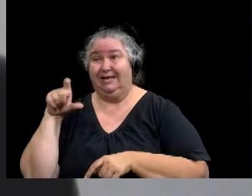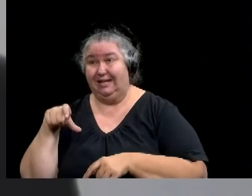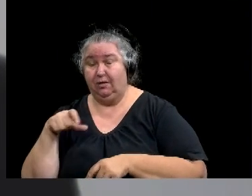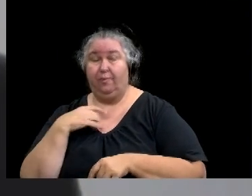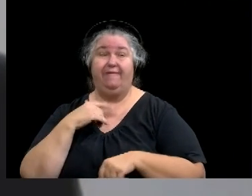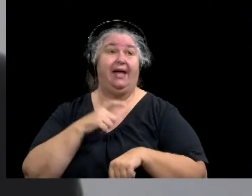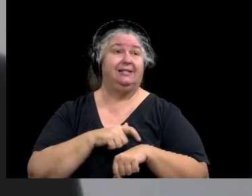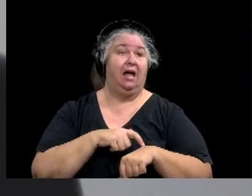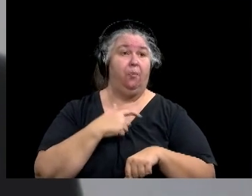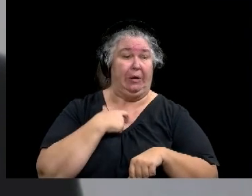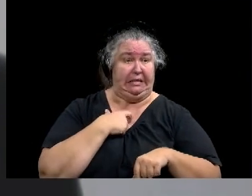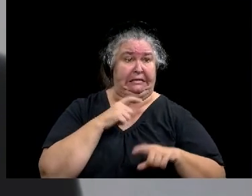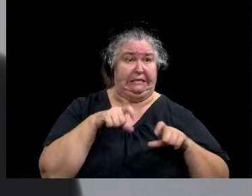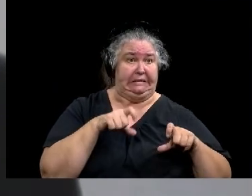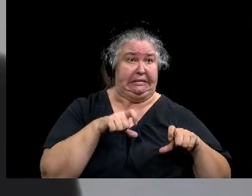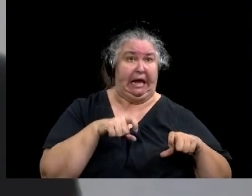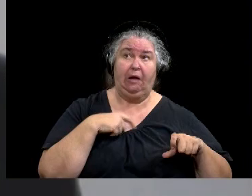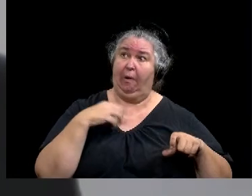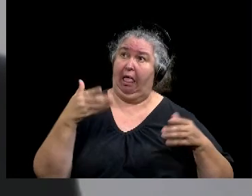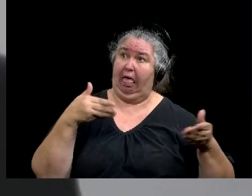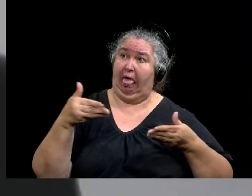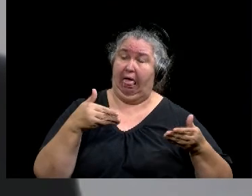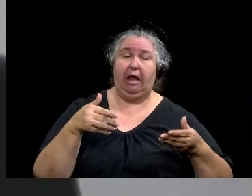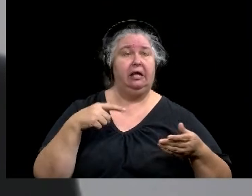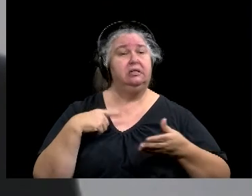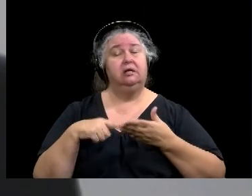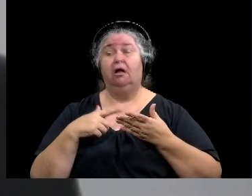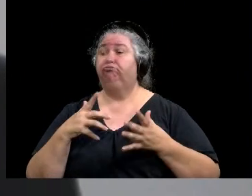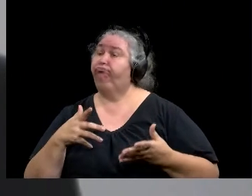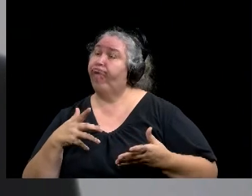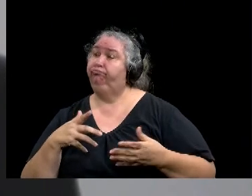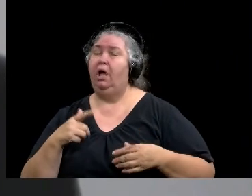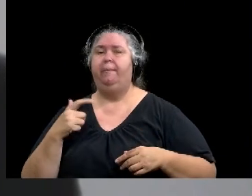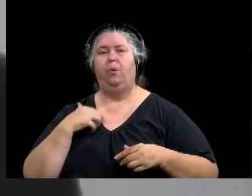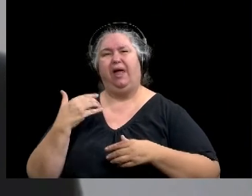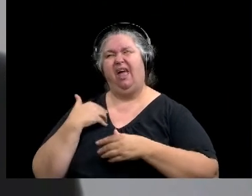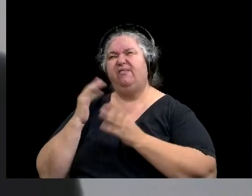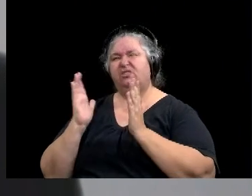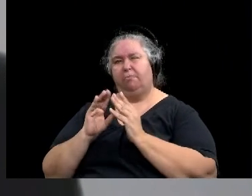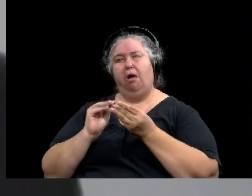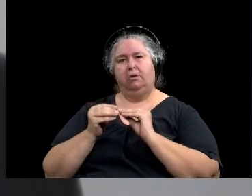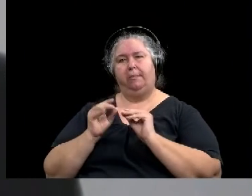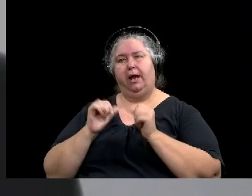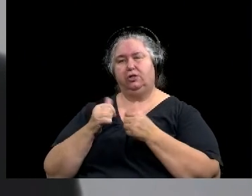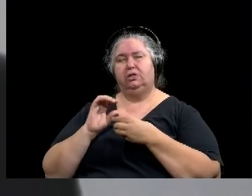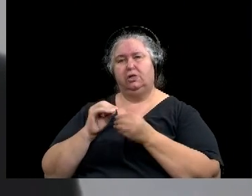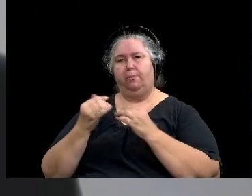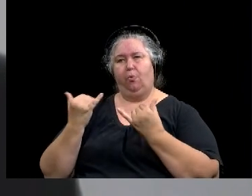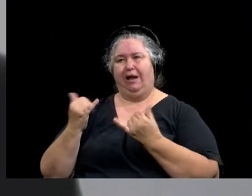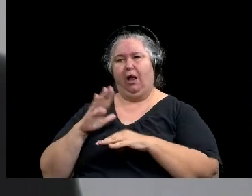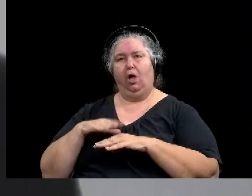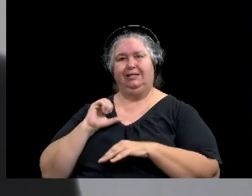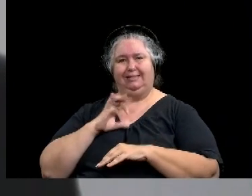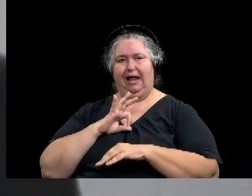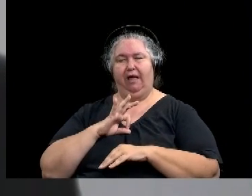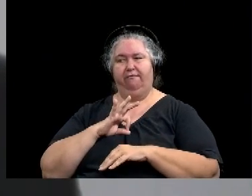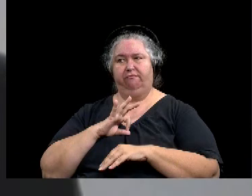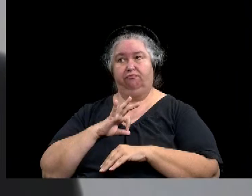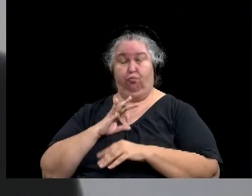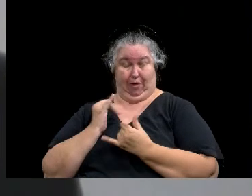que no hemos tenido que usarlos y ahorita tenemos un número pequeño que